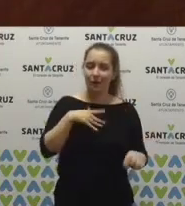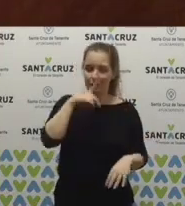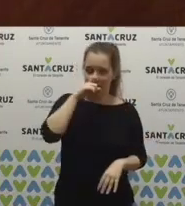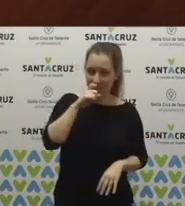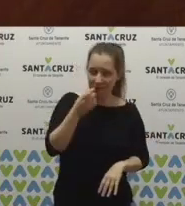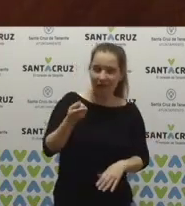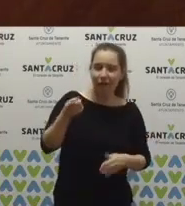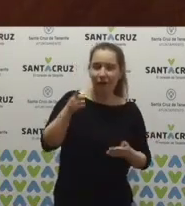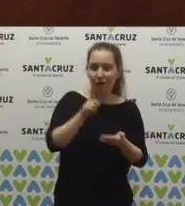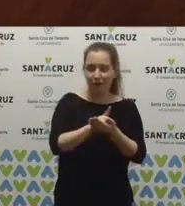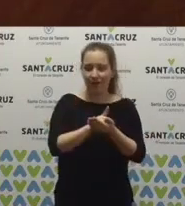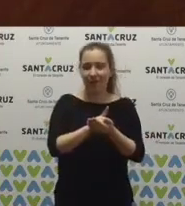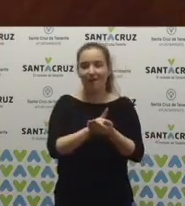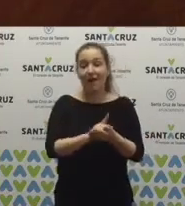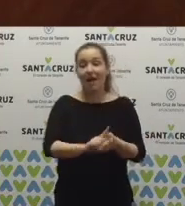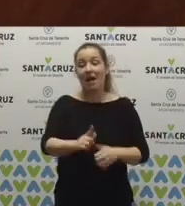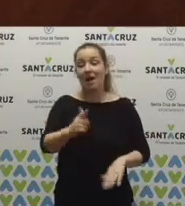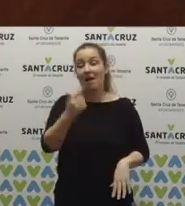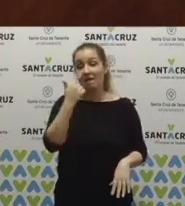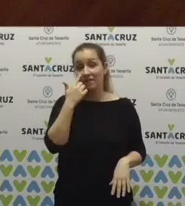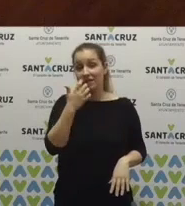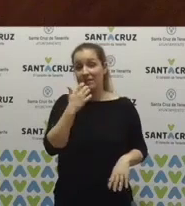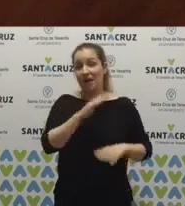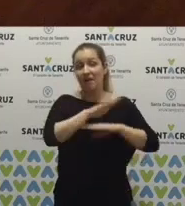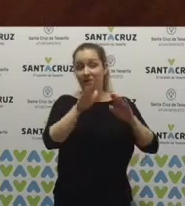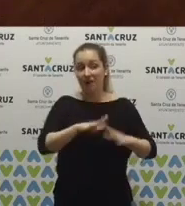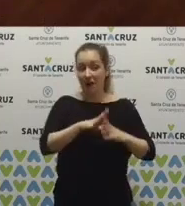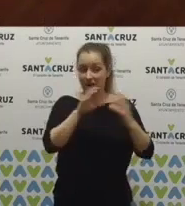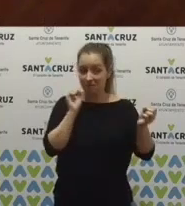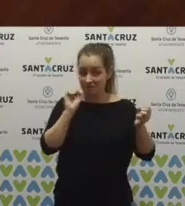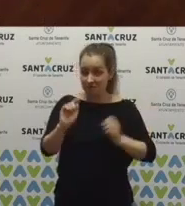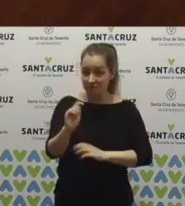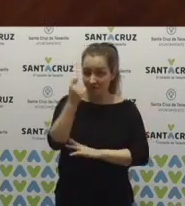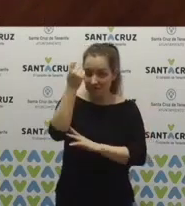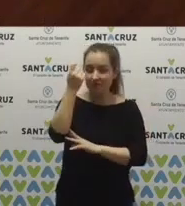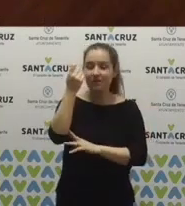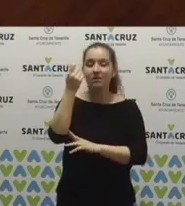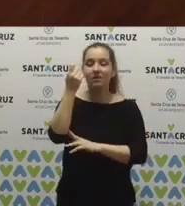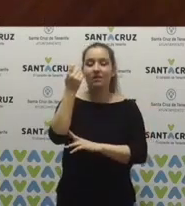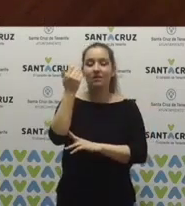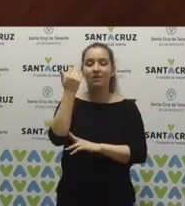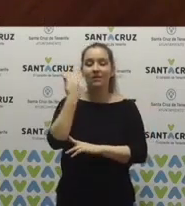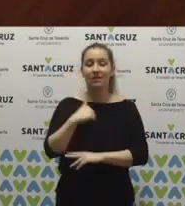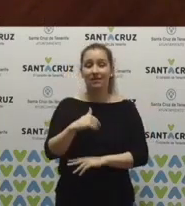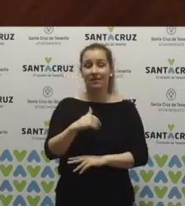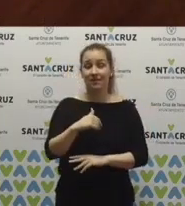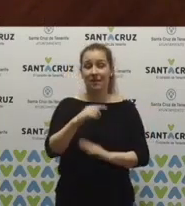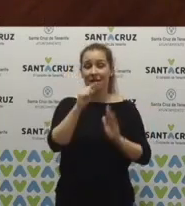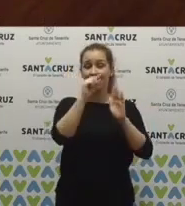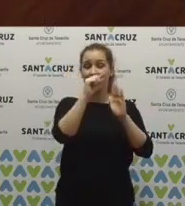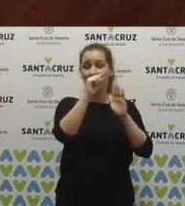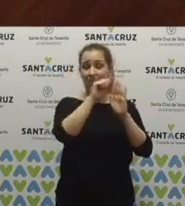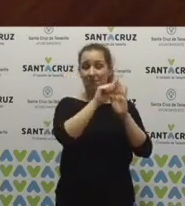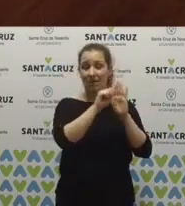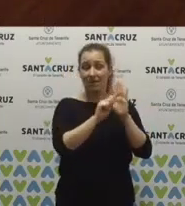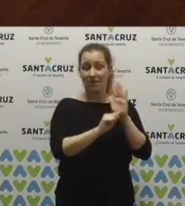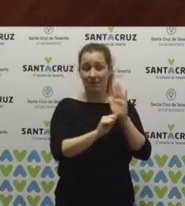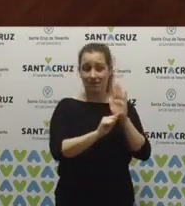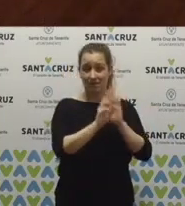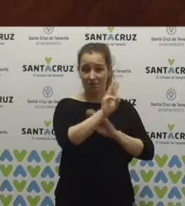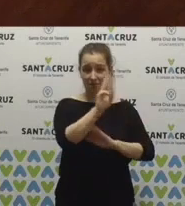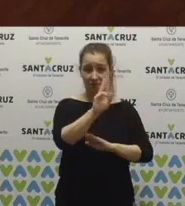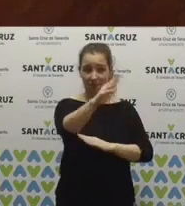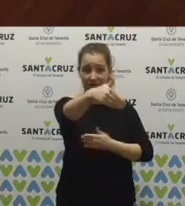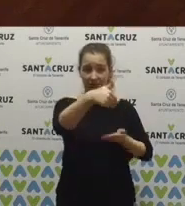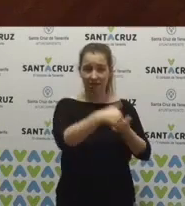ejercicio de a ver si si logramos entendernos en el 70 y 75 por ciento de las medidas del partido popular han sido incluidas en el documento